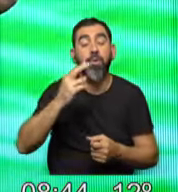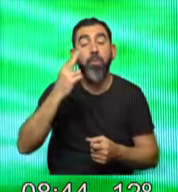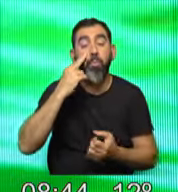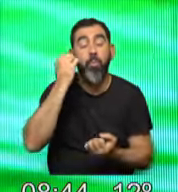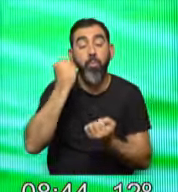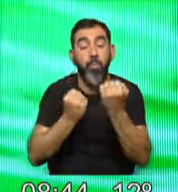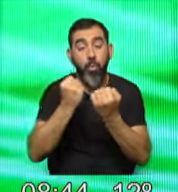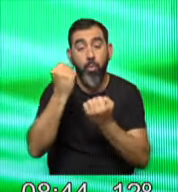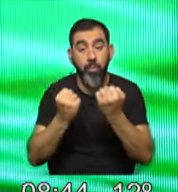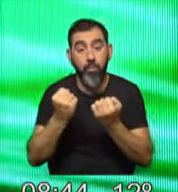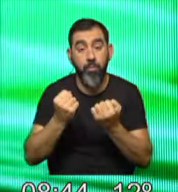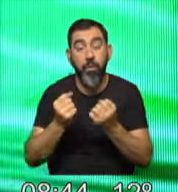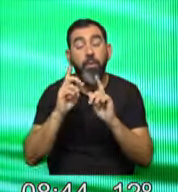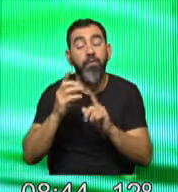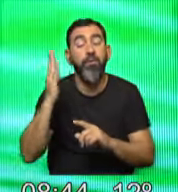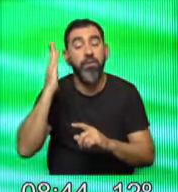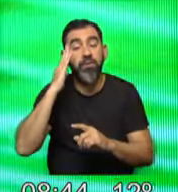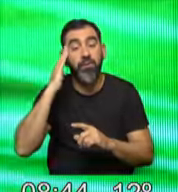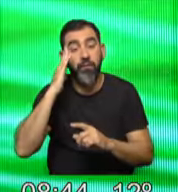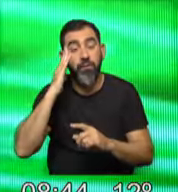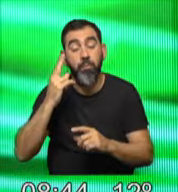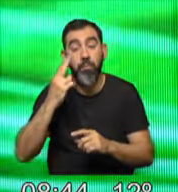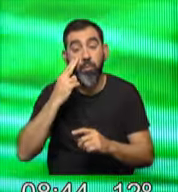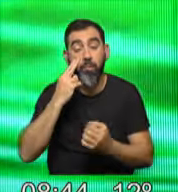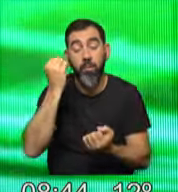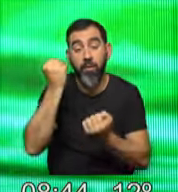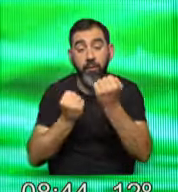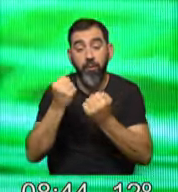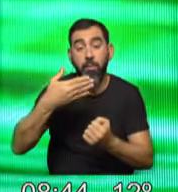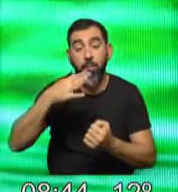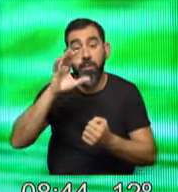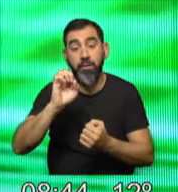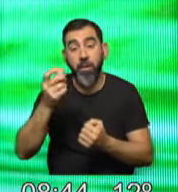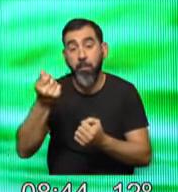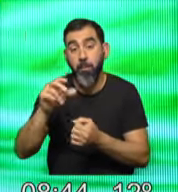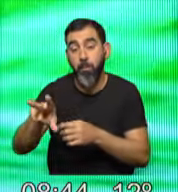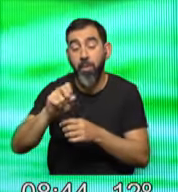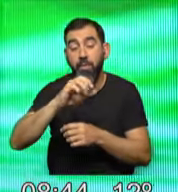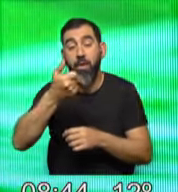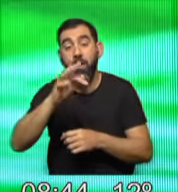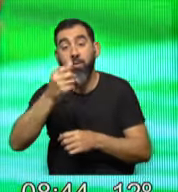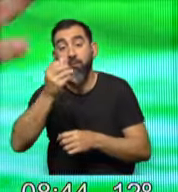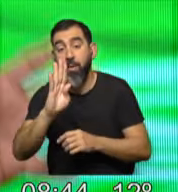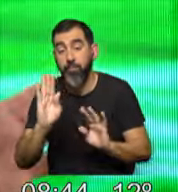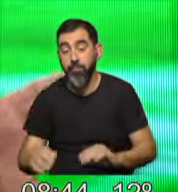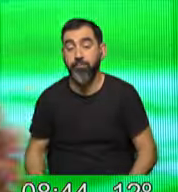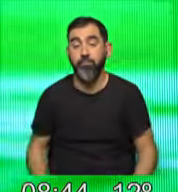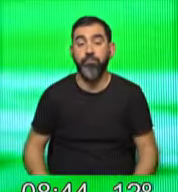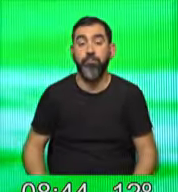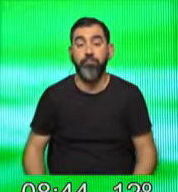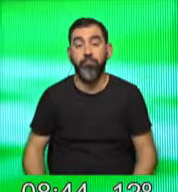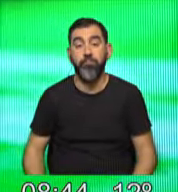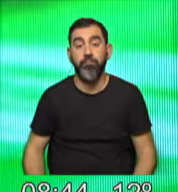financieros en primer lugar hay que saber que parte de los problemas financieros del bps es el dinero que se llevan las afap Pero además